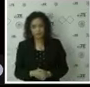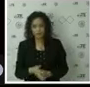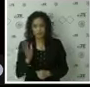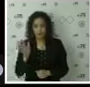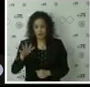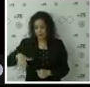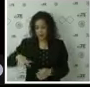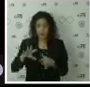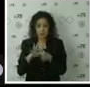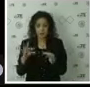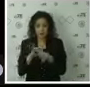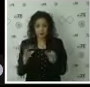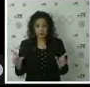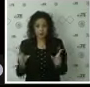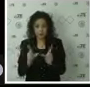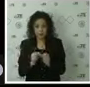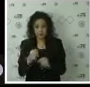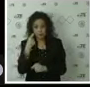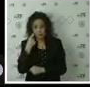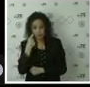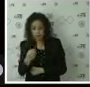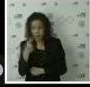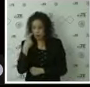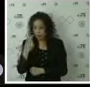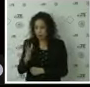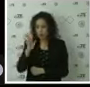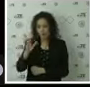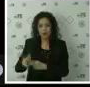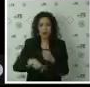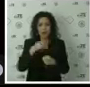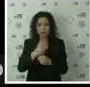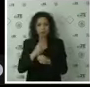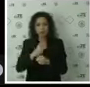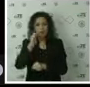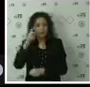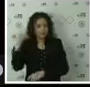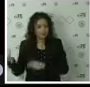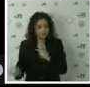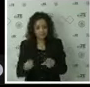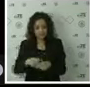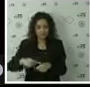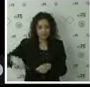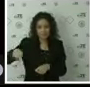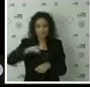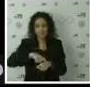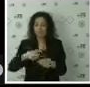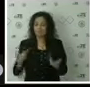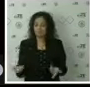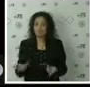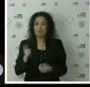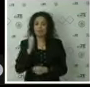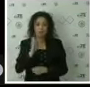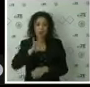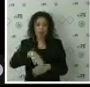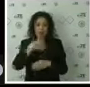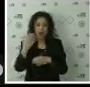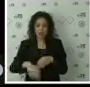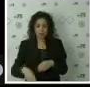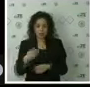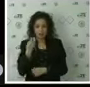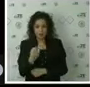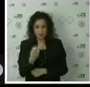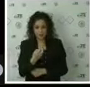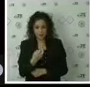anterior y viendo pues a las 2 rondas que acabamos de hacer de preguntas detonadoras, estaríamos prácticamente cerrando nosotros